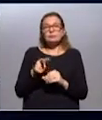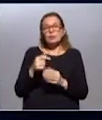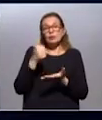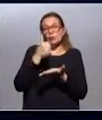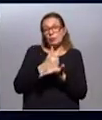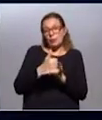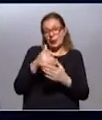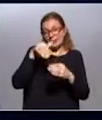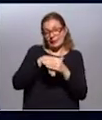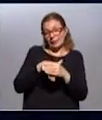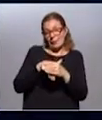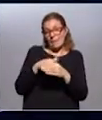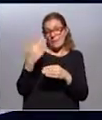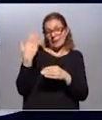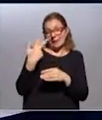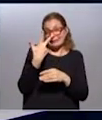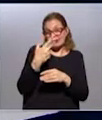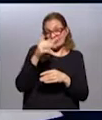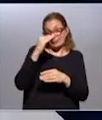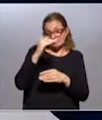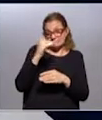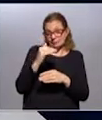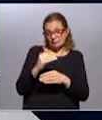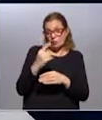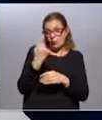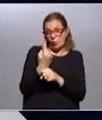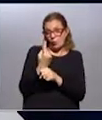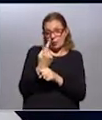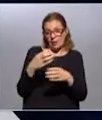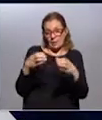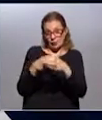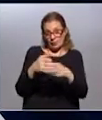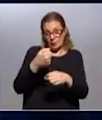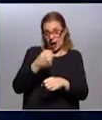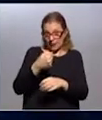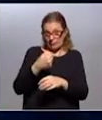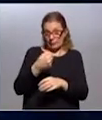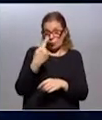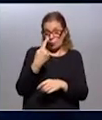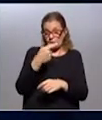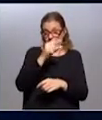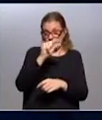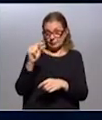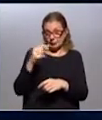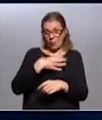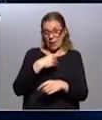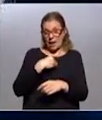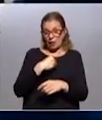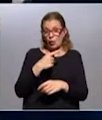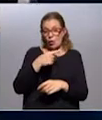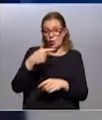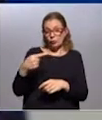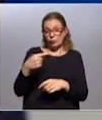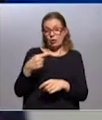en la elección pasada tres líneas una línea la tiene el municipio en el municipio una línea la tuvo el partido nacional y otra